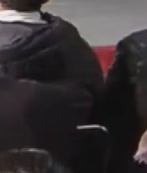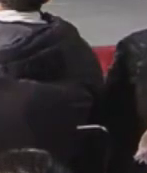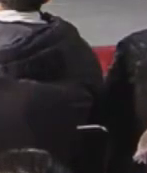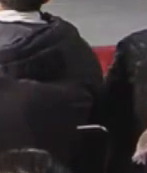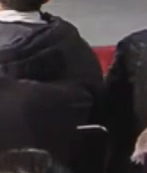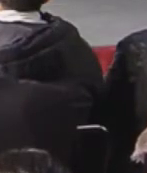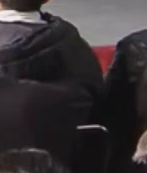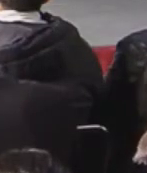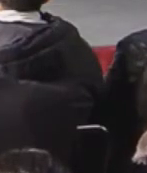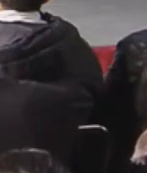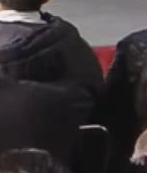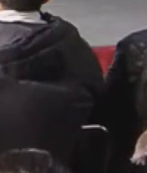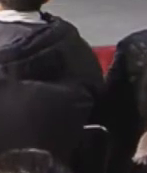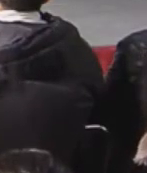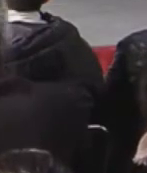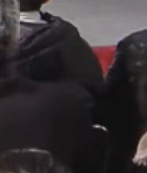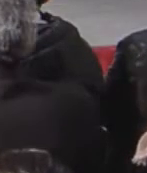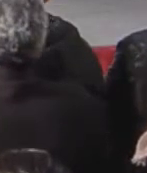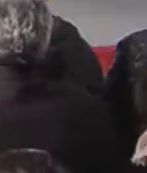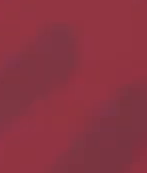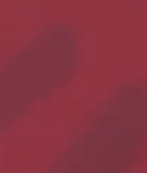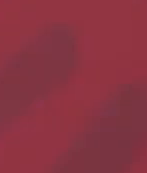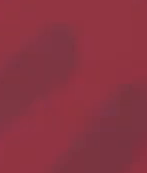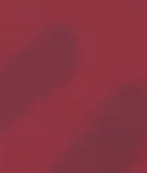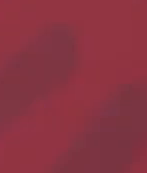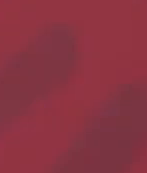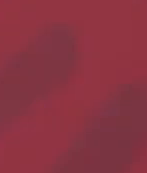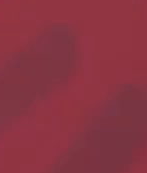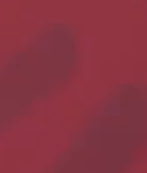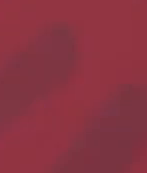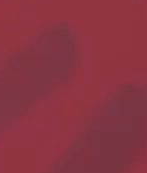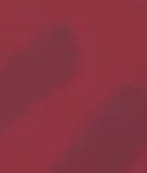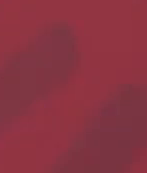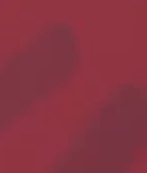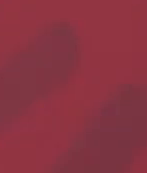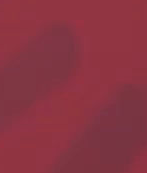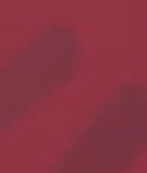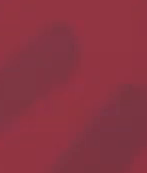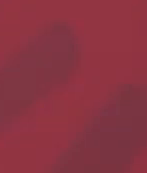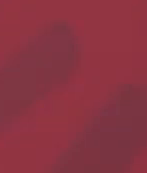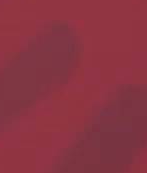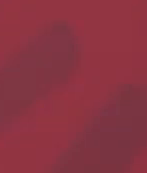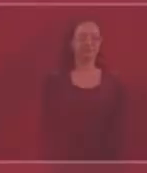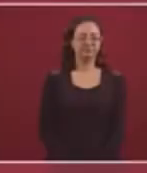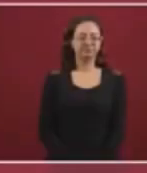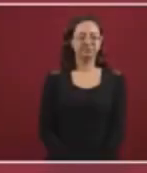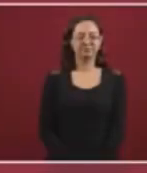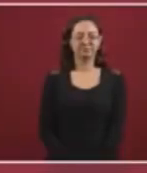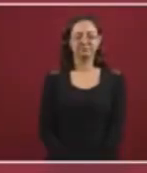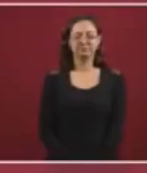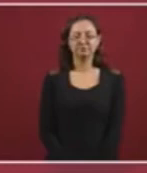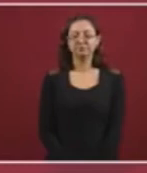faltando el respeto a los medios, de ninguna manera, nunca lo vamos a hacer. Y es un asunto de principios.